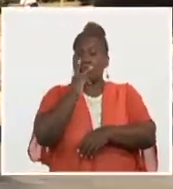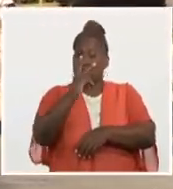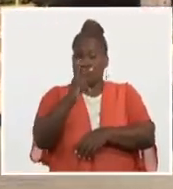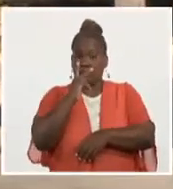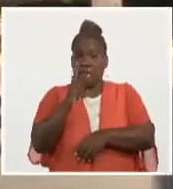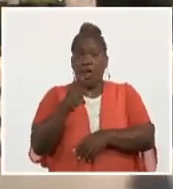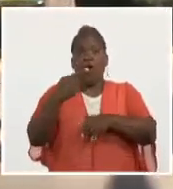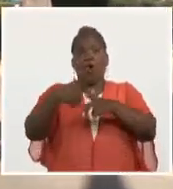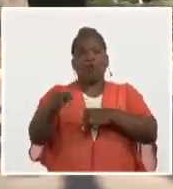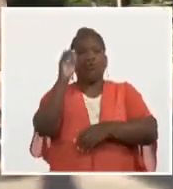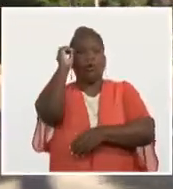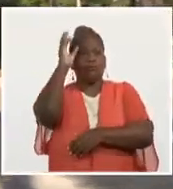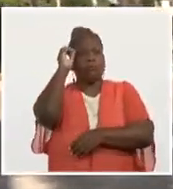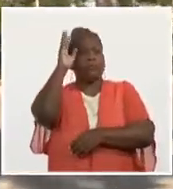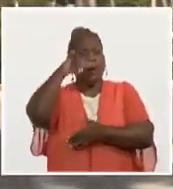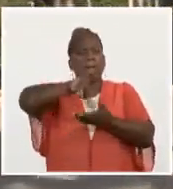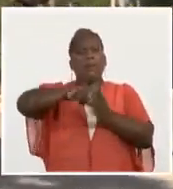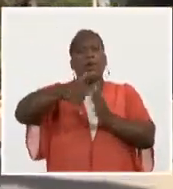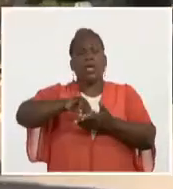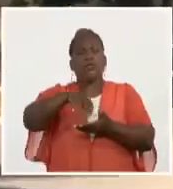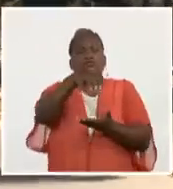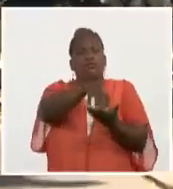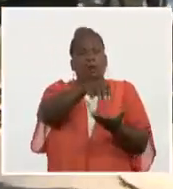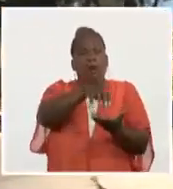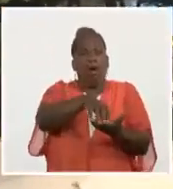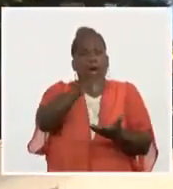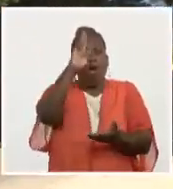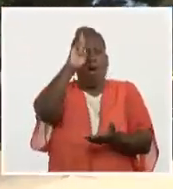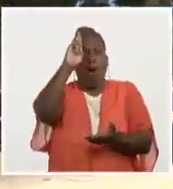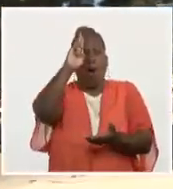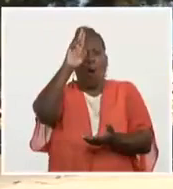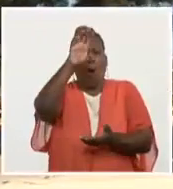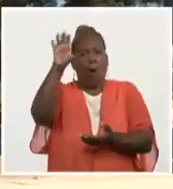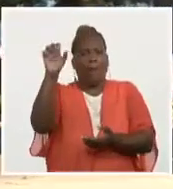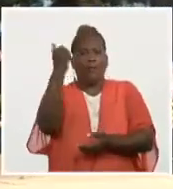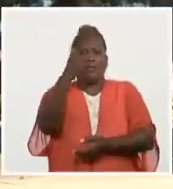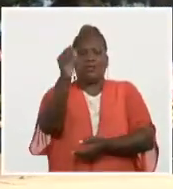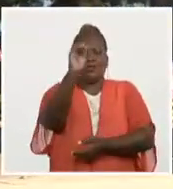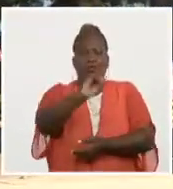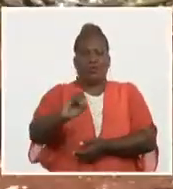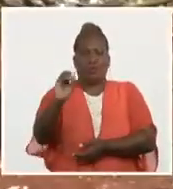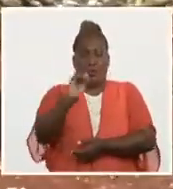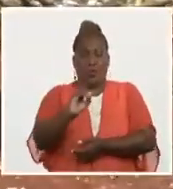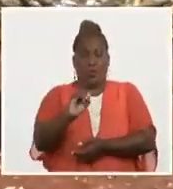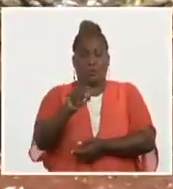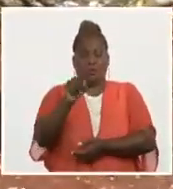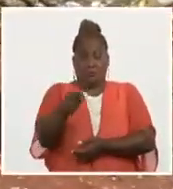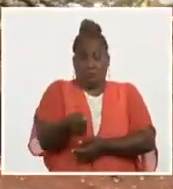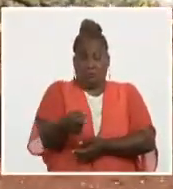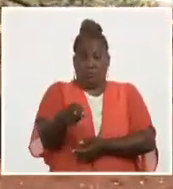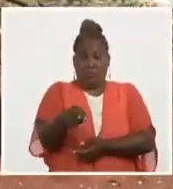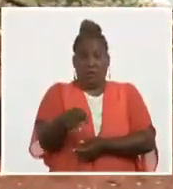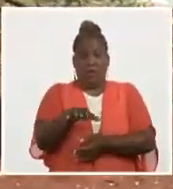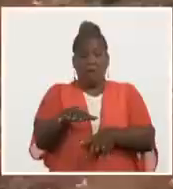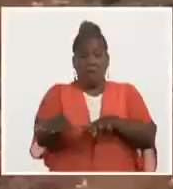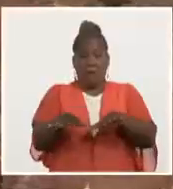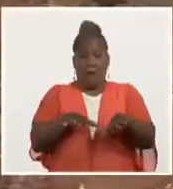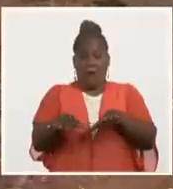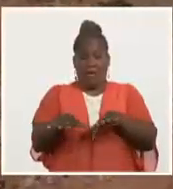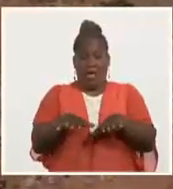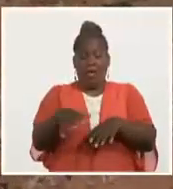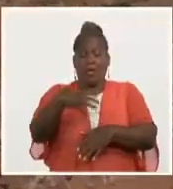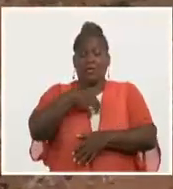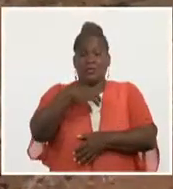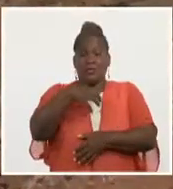iniciativas en desarrollo en el Hospital Clínico Quirúrgico Docente 10 de Octubre, que está próximo a disponer también de